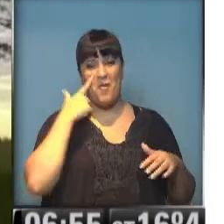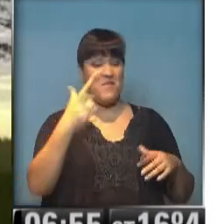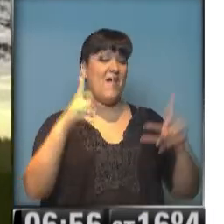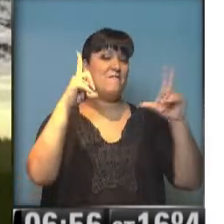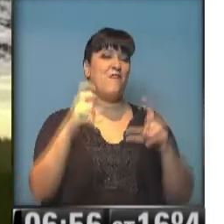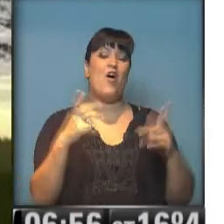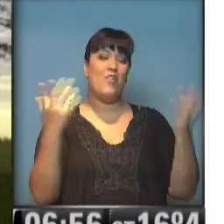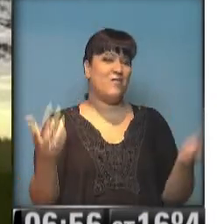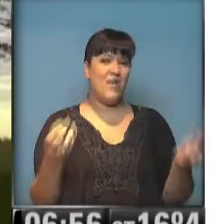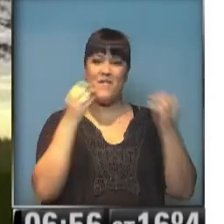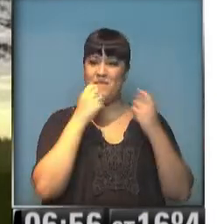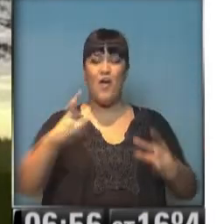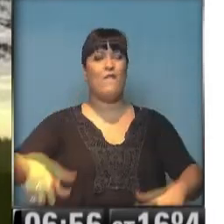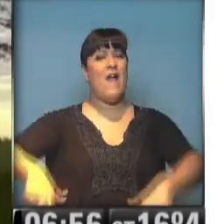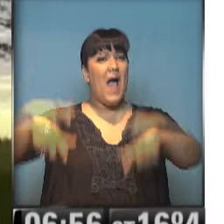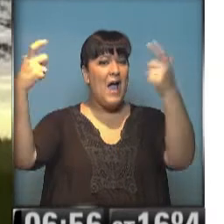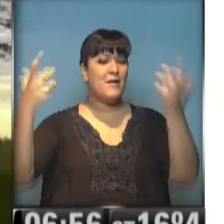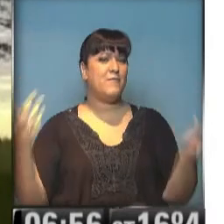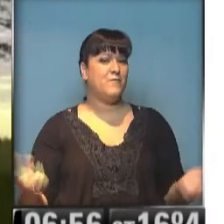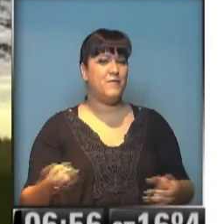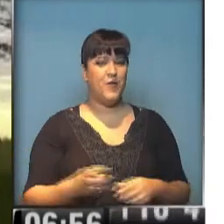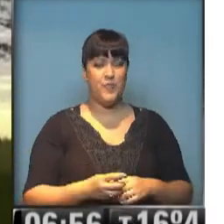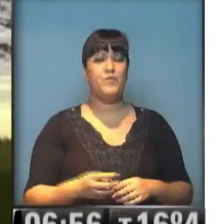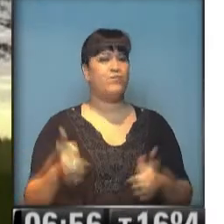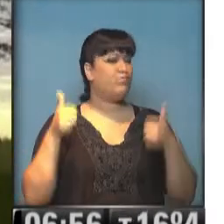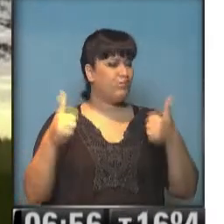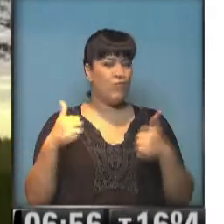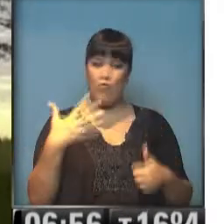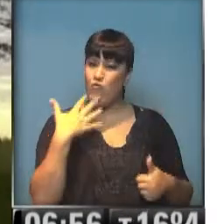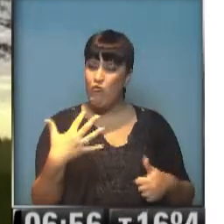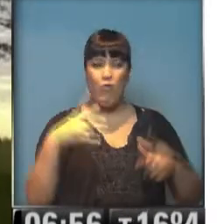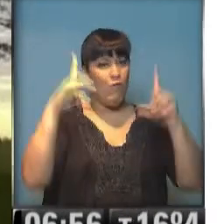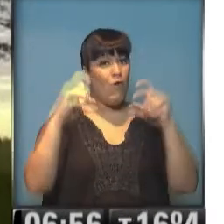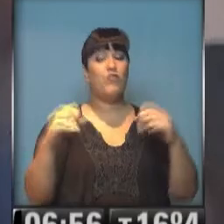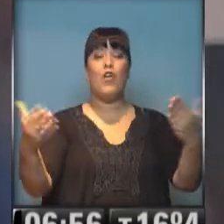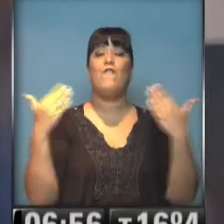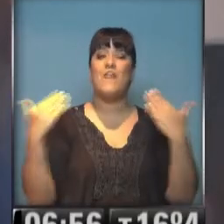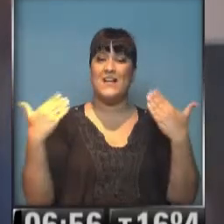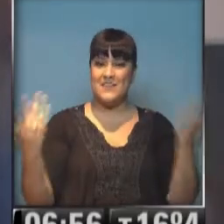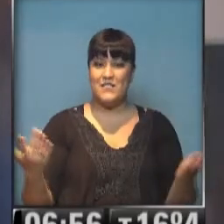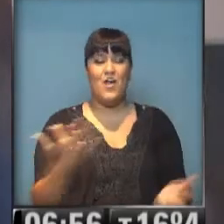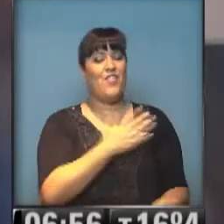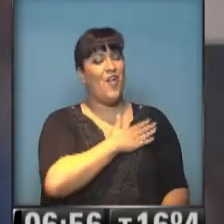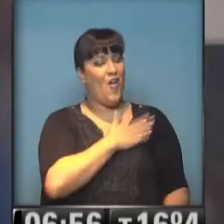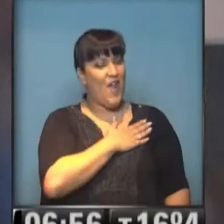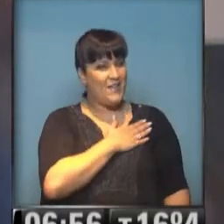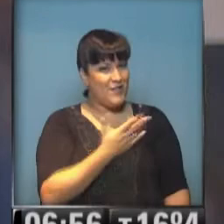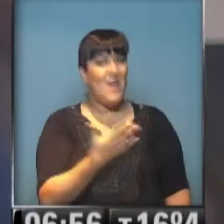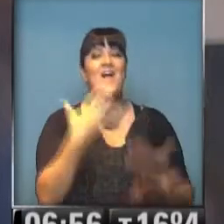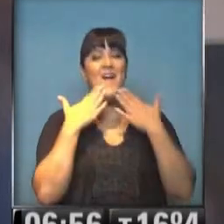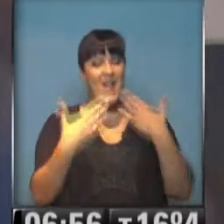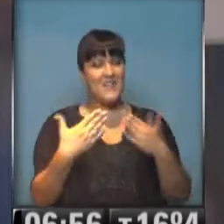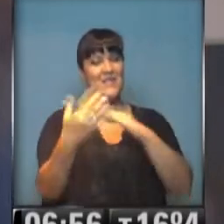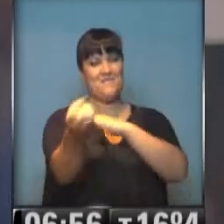mira preciosa. Qué árbol, mira ahí qué árbol. Sí, sí, qué, sí, la, sí. Qué fotón, felicitaciones y de corazón, gracias por la